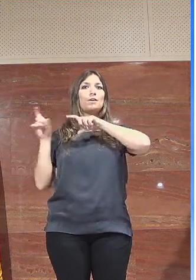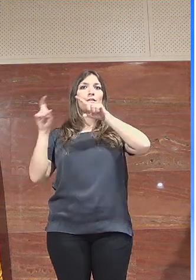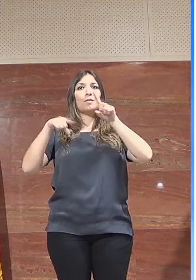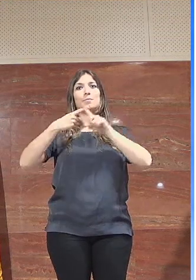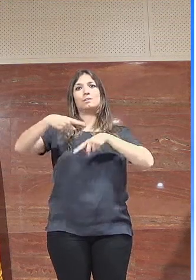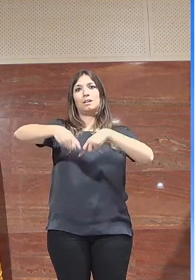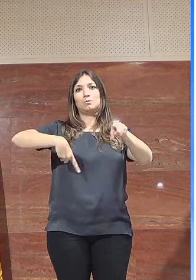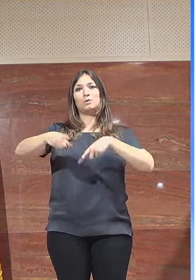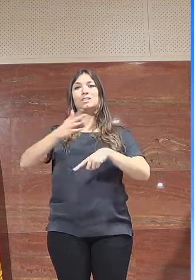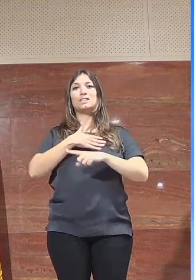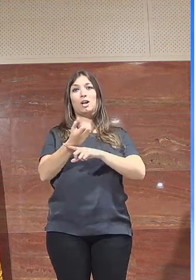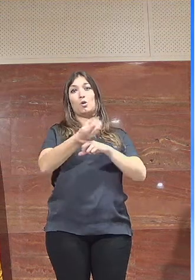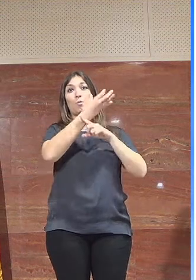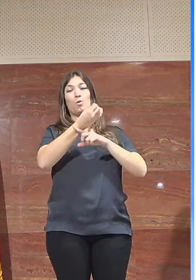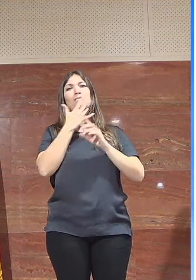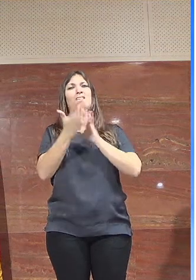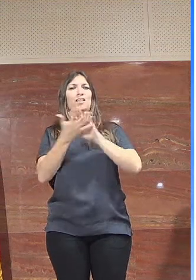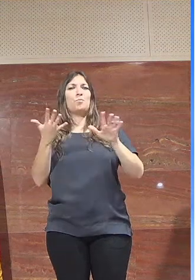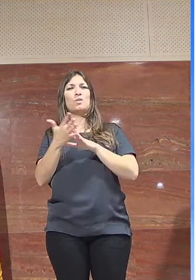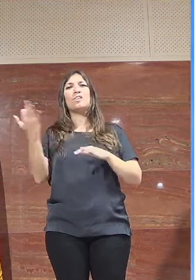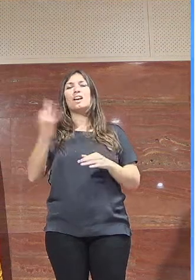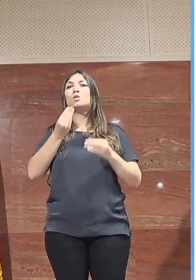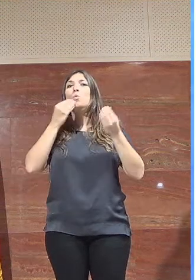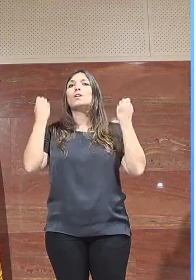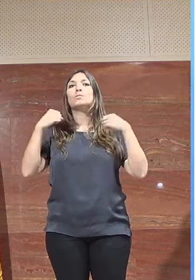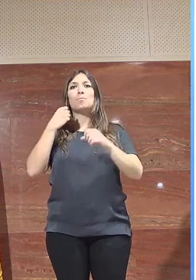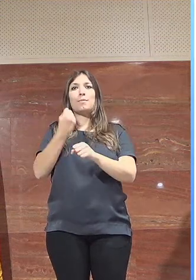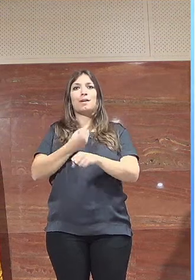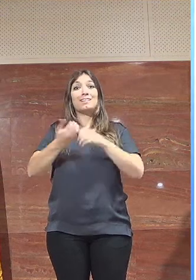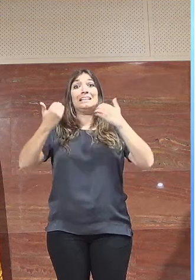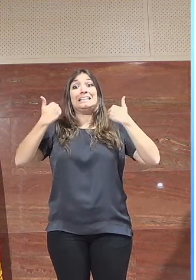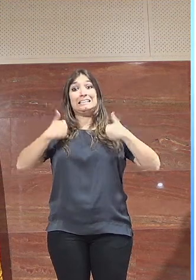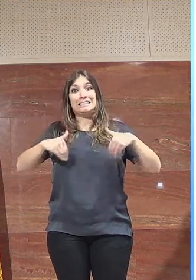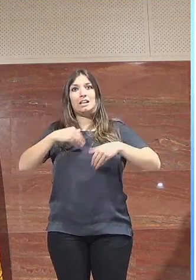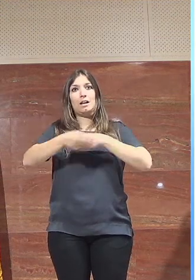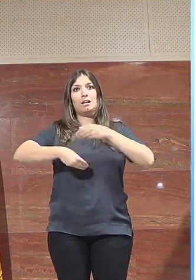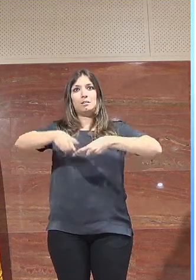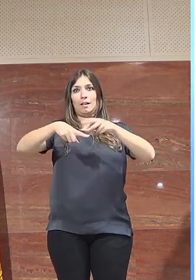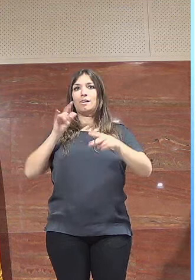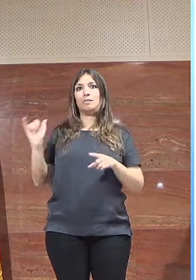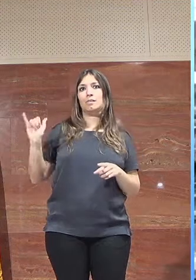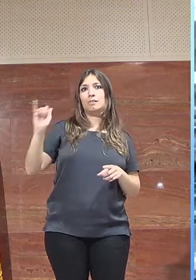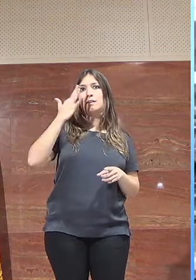a poner unas diapositivas rápidas sobre buenas prácticas de accesibilidad y transporte ya existentes.